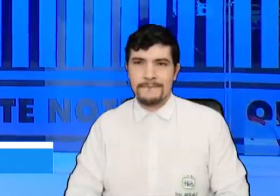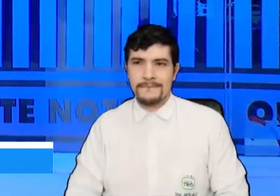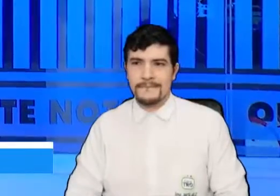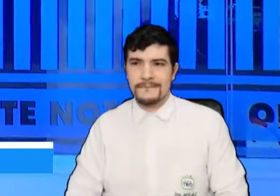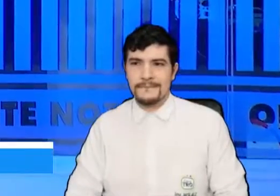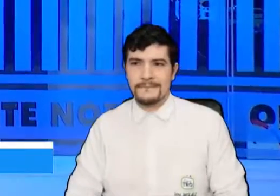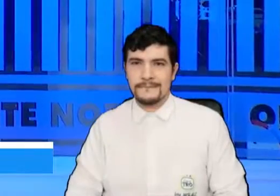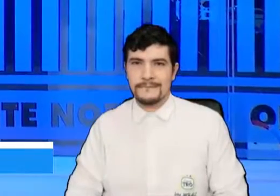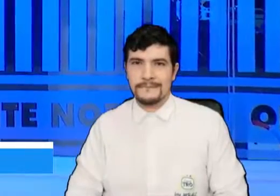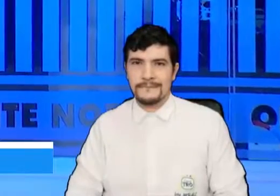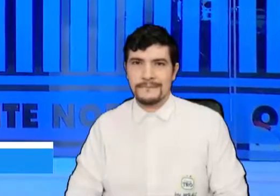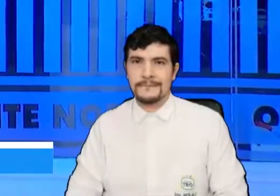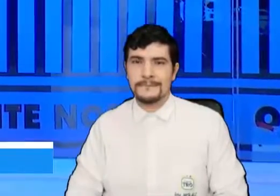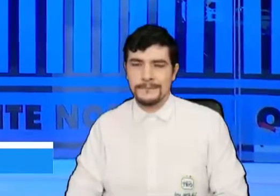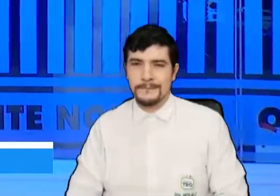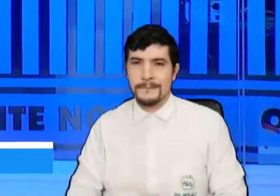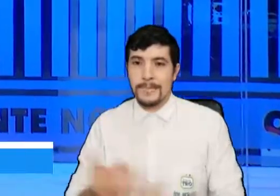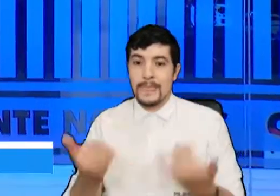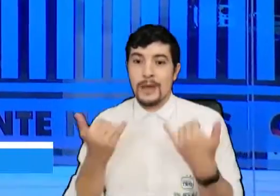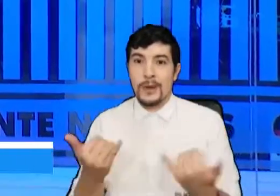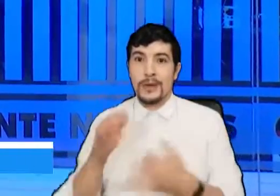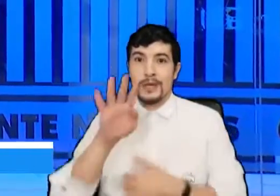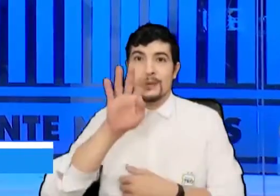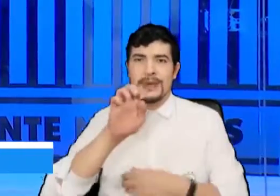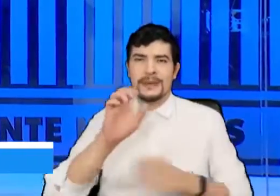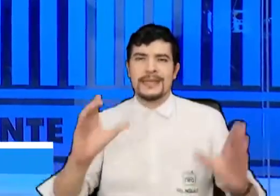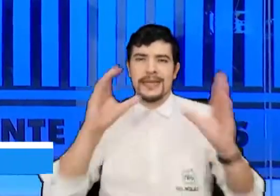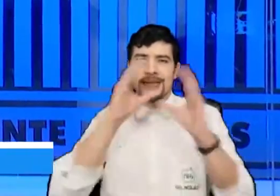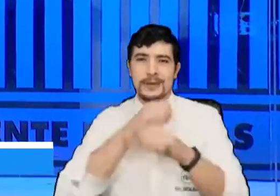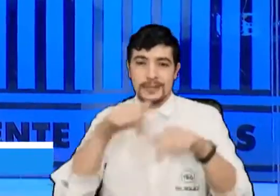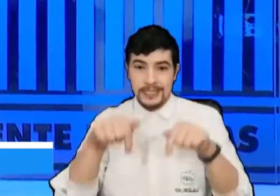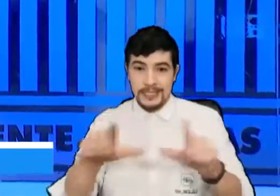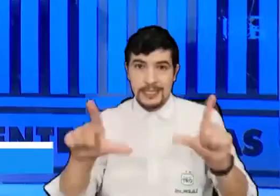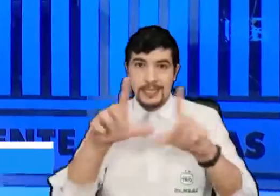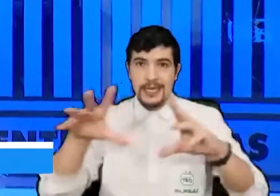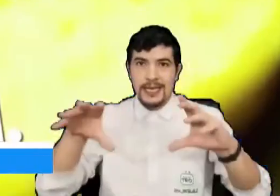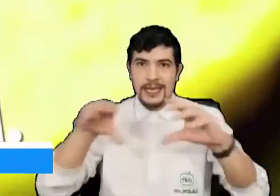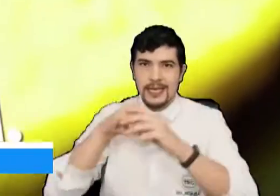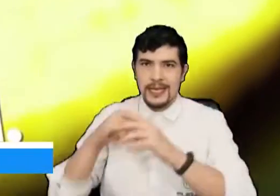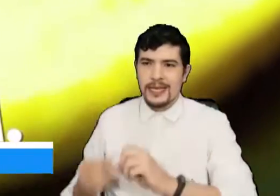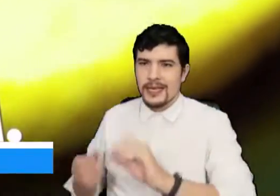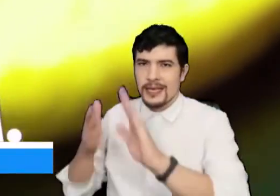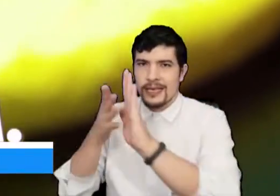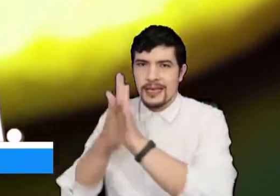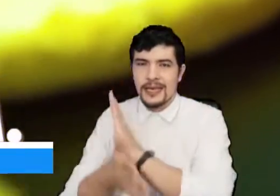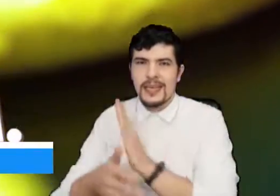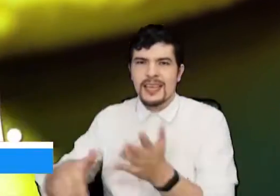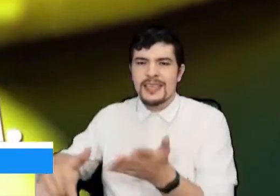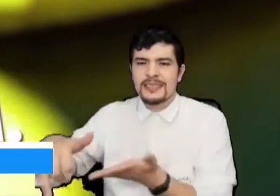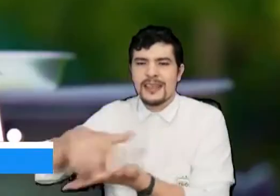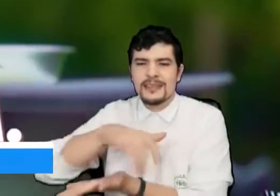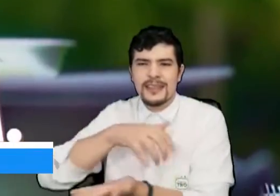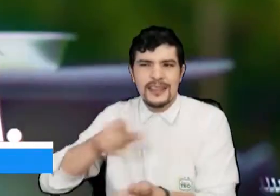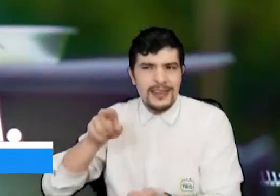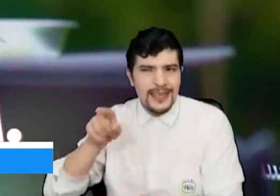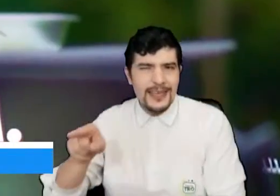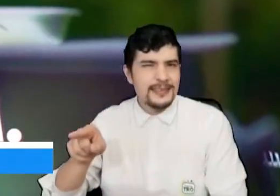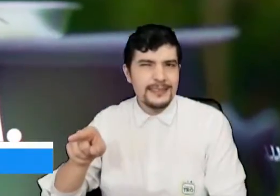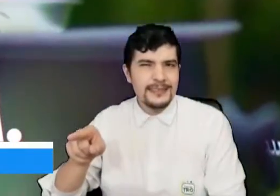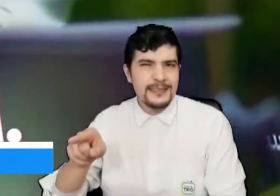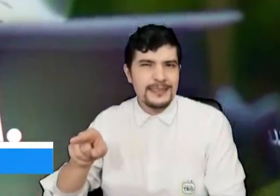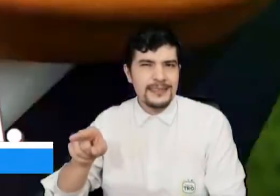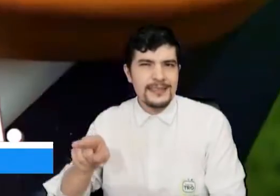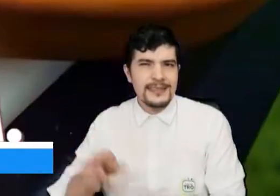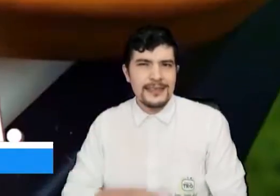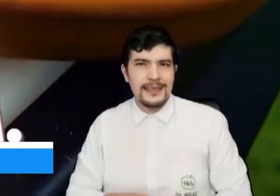Bueno, y hoy a las 9 de la noche por nuestro canal Troy llega el documental Santanderes. La grandeza de una región